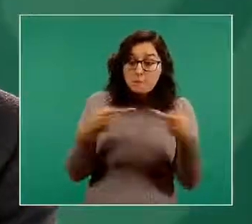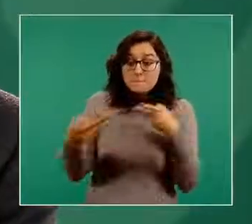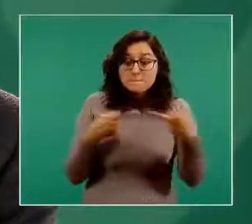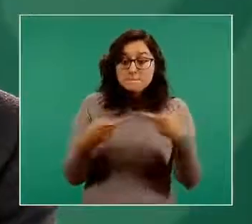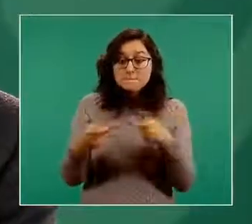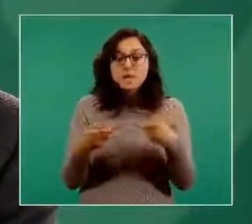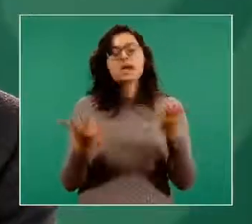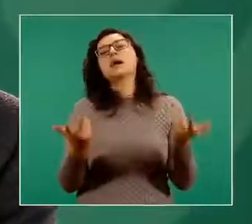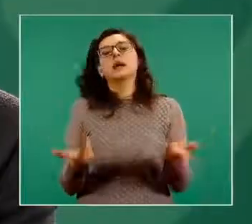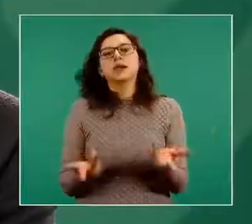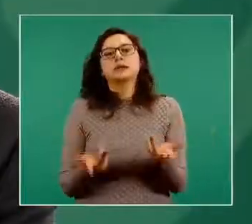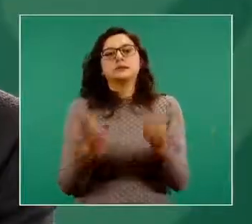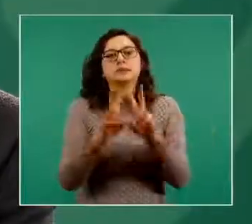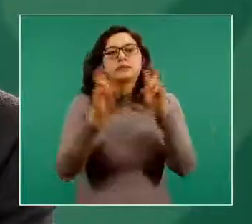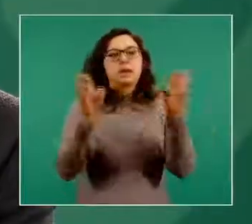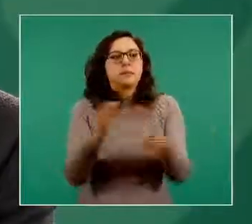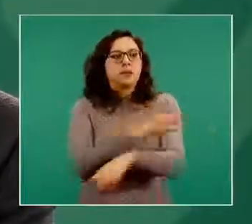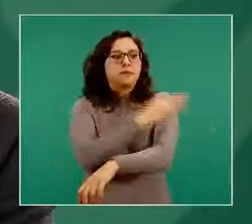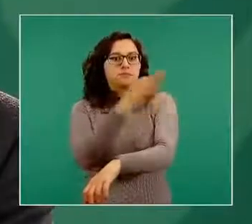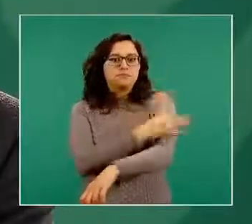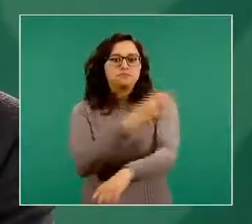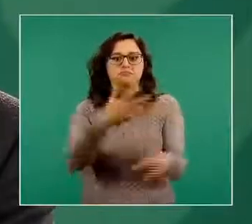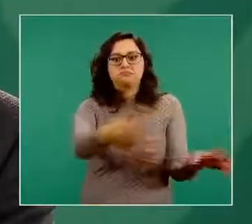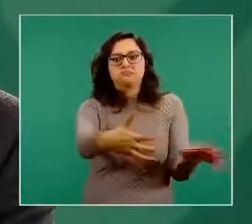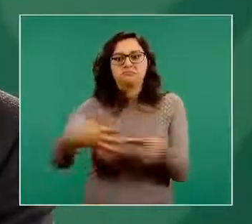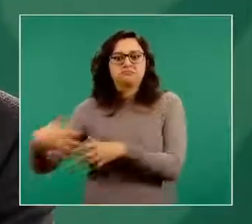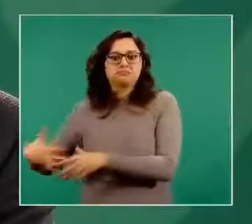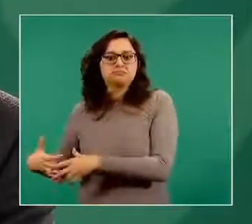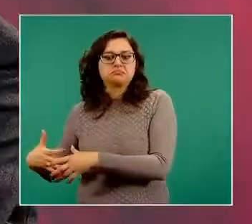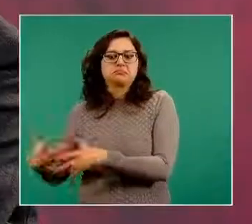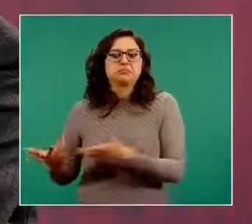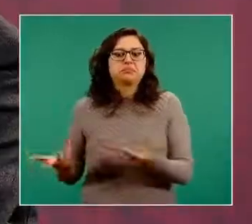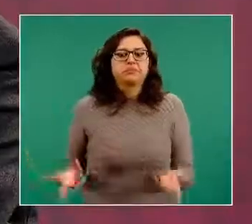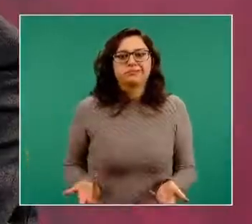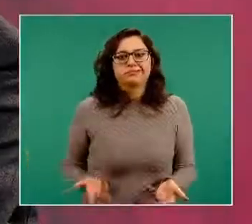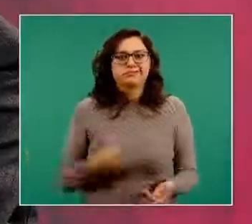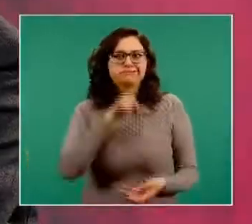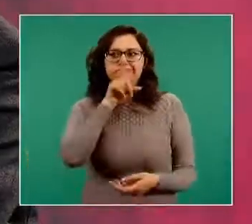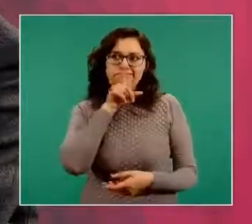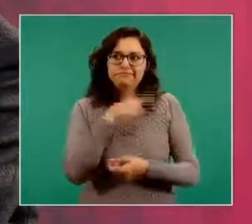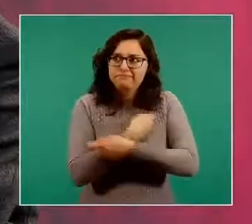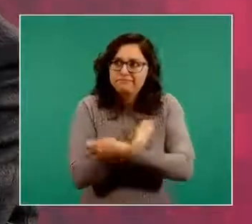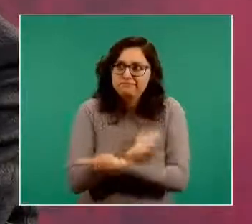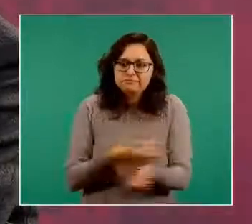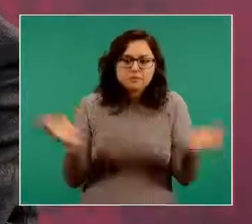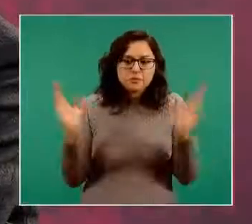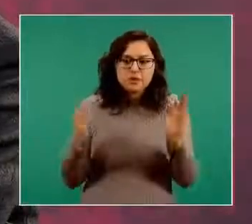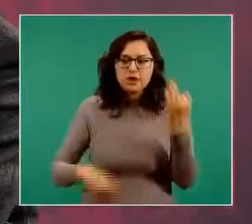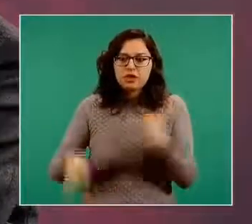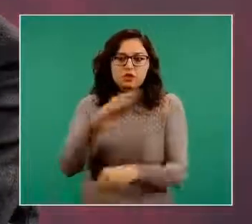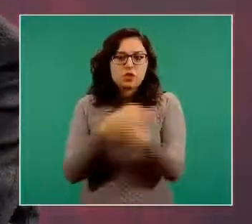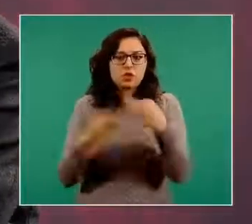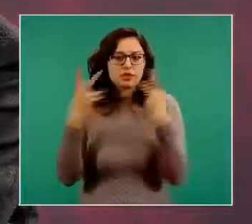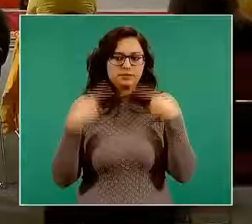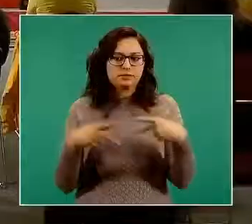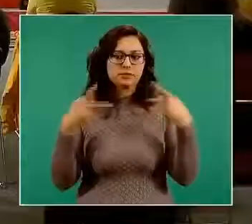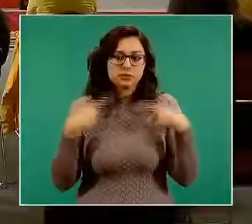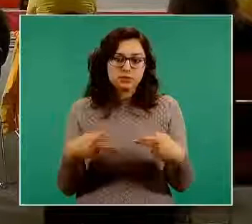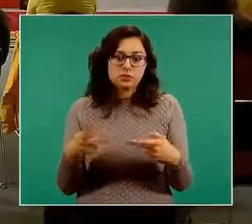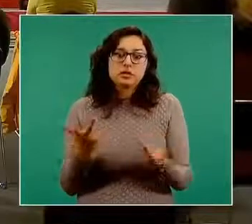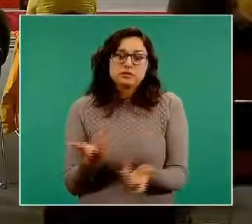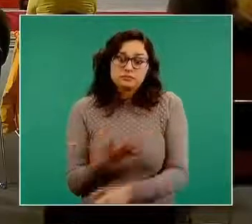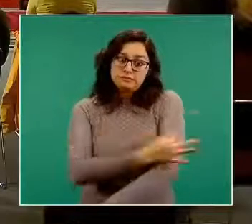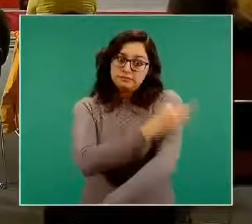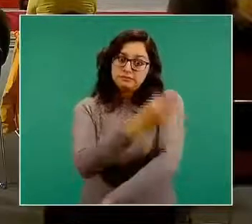ayudaran a evitar la especulación comercial de los insumos para la salud, particularmente las